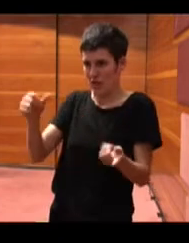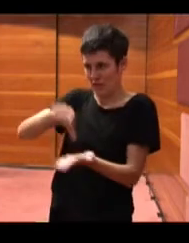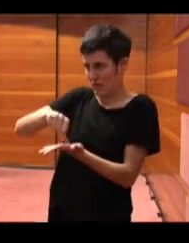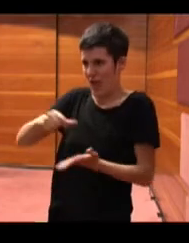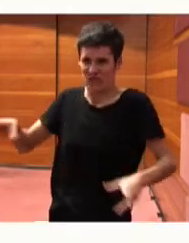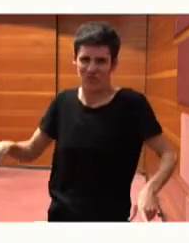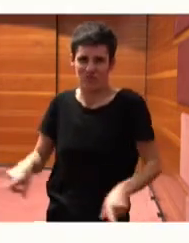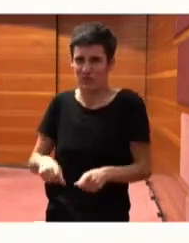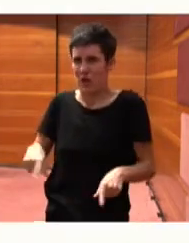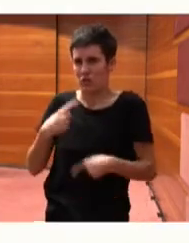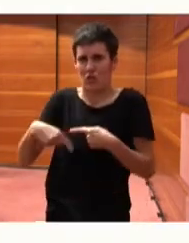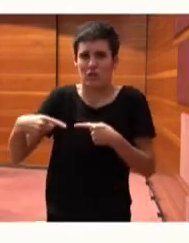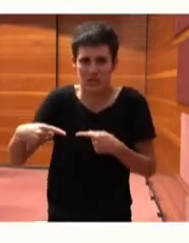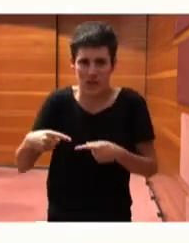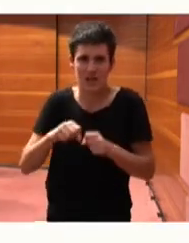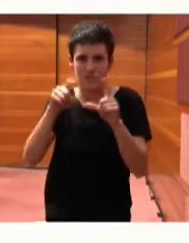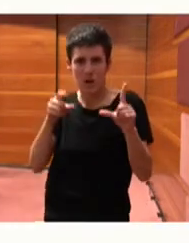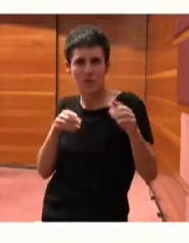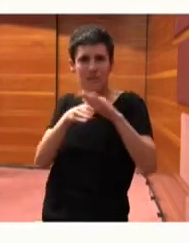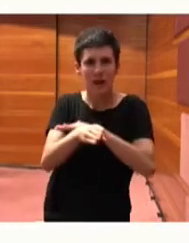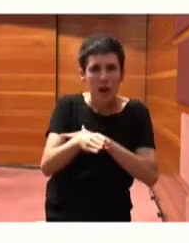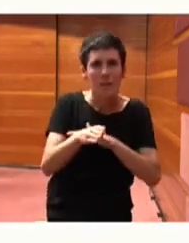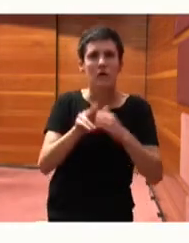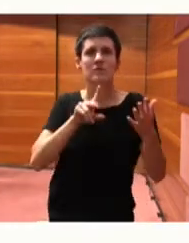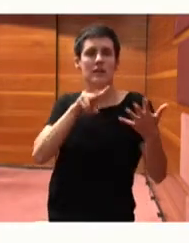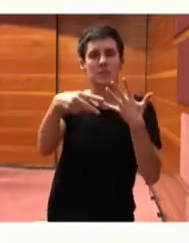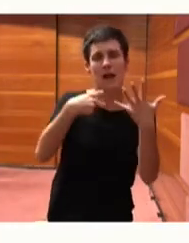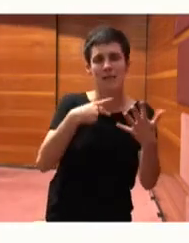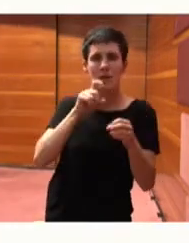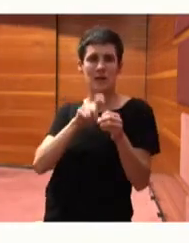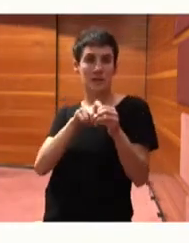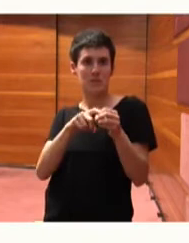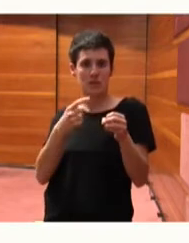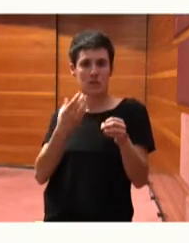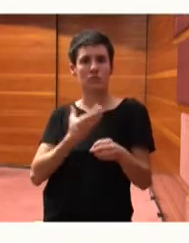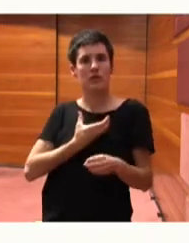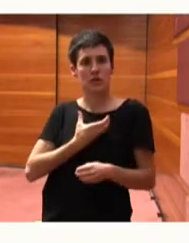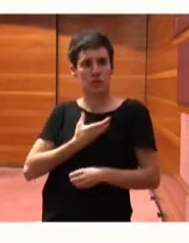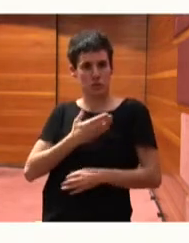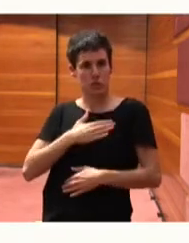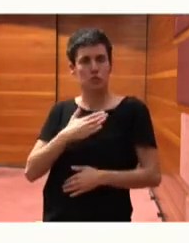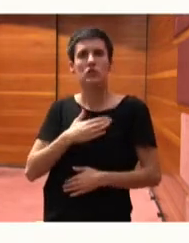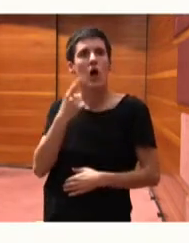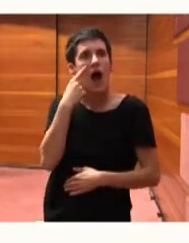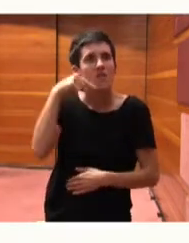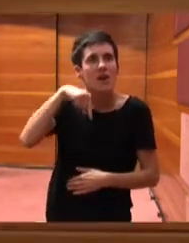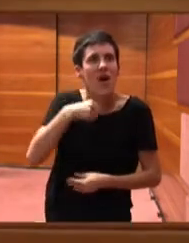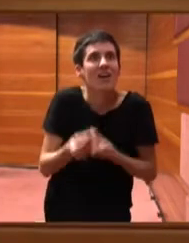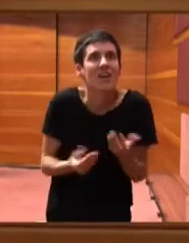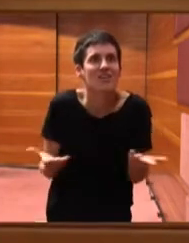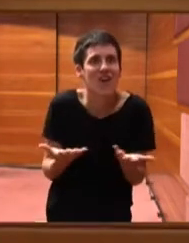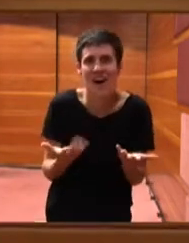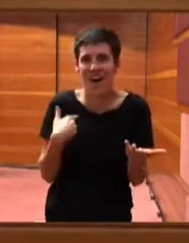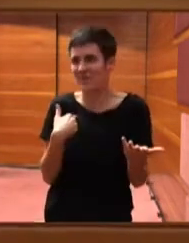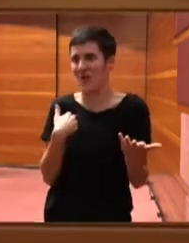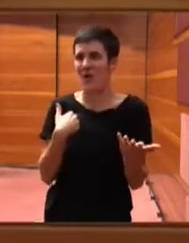de transparencia, de participación ciudadana y de administración pública de nuestros ayuntamientos, ¿verdad? Decimos, a ver qué han hecho hoy,